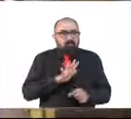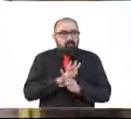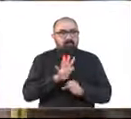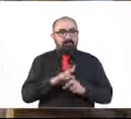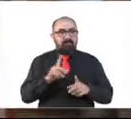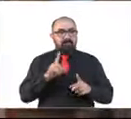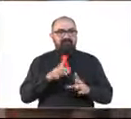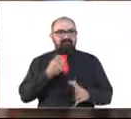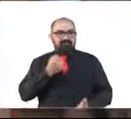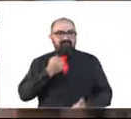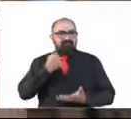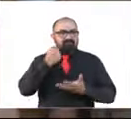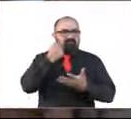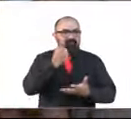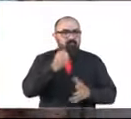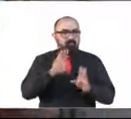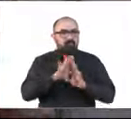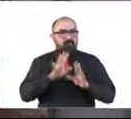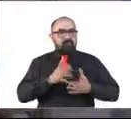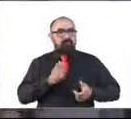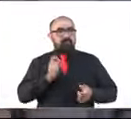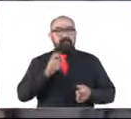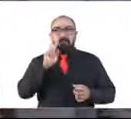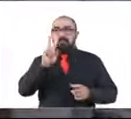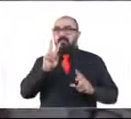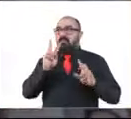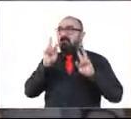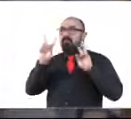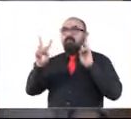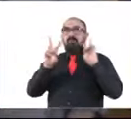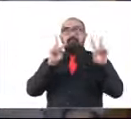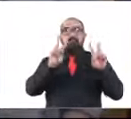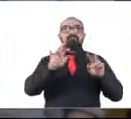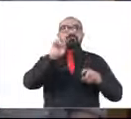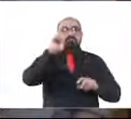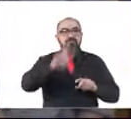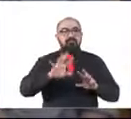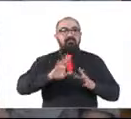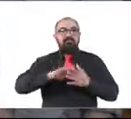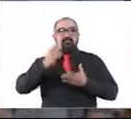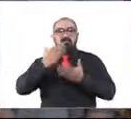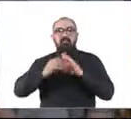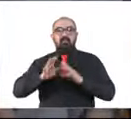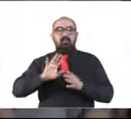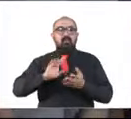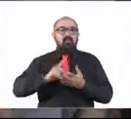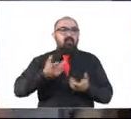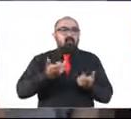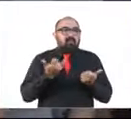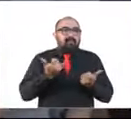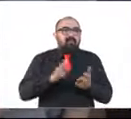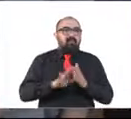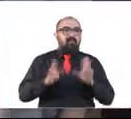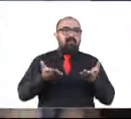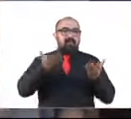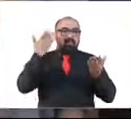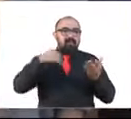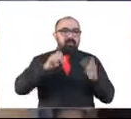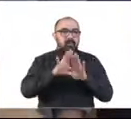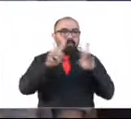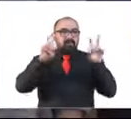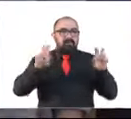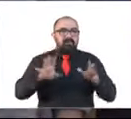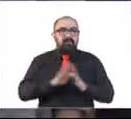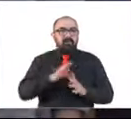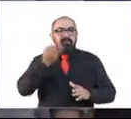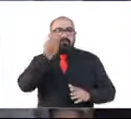son tan fuertes, el resultado que hemos visto en la ciudad y el tema de la corrupción, que también pues es importante dejar